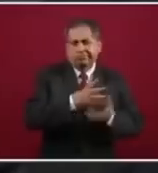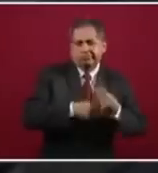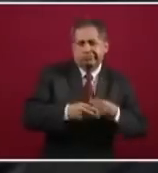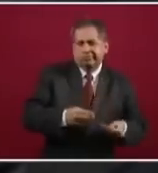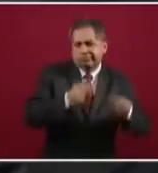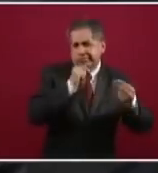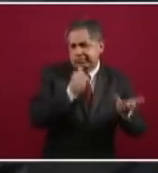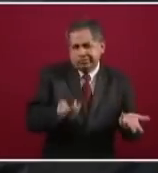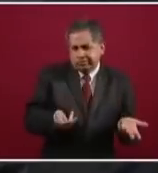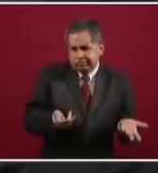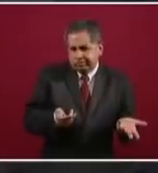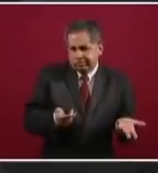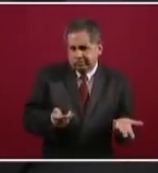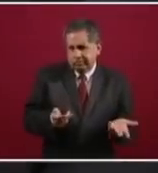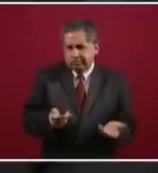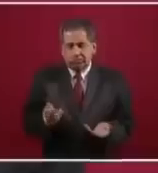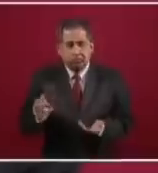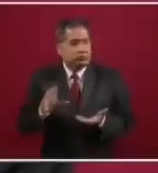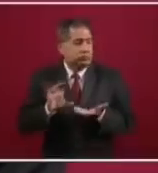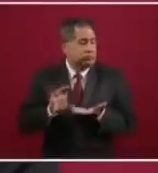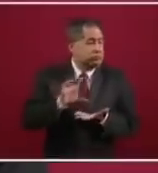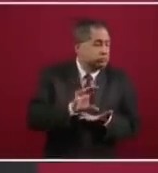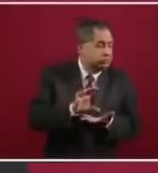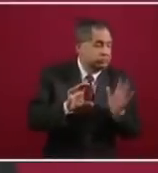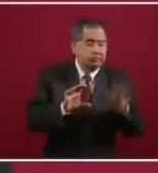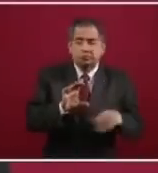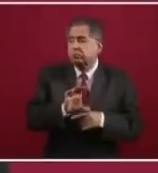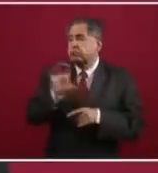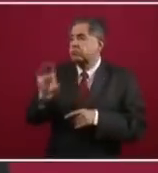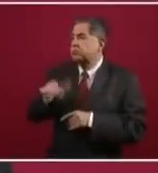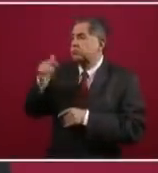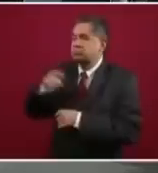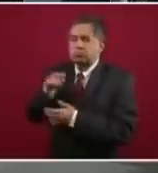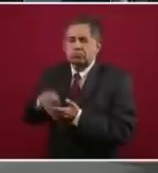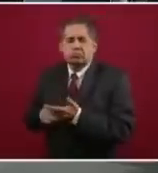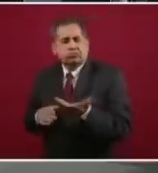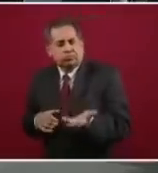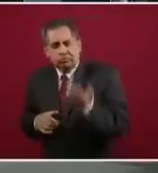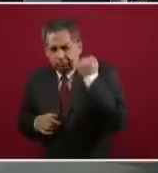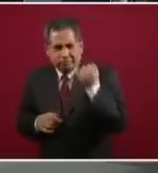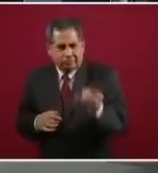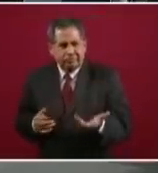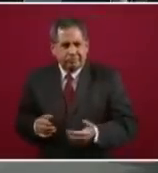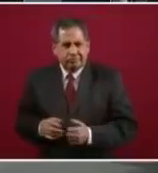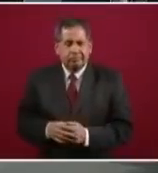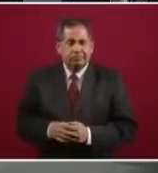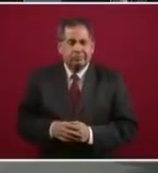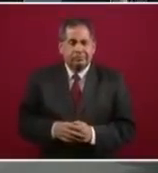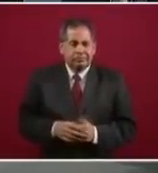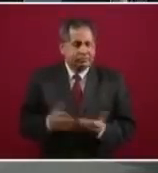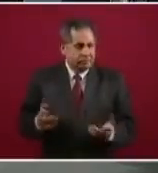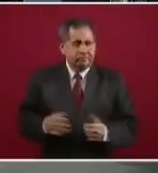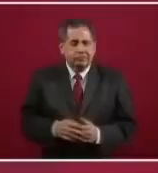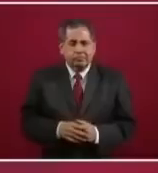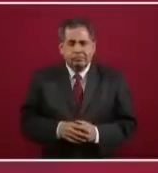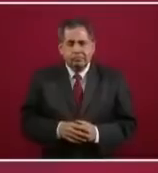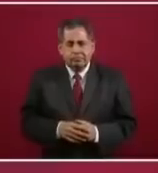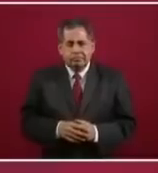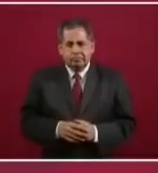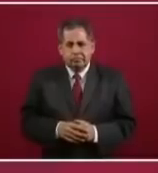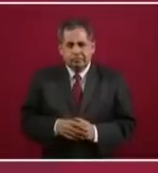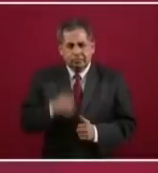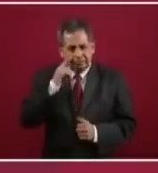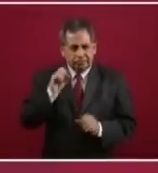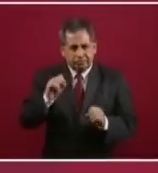no invierten o invierten en otras partes. Imagínense, a ver, vamos